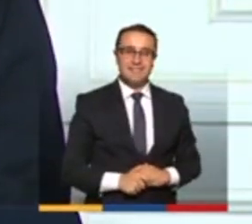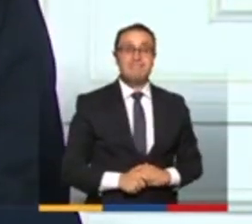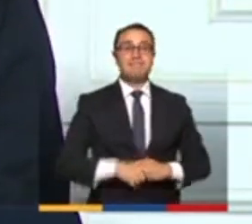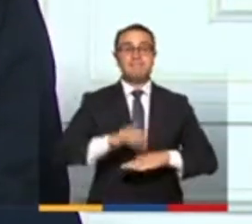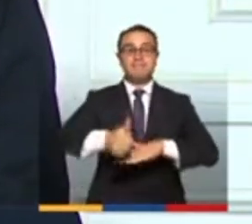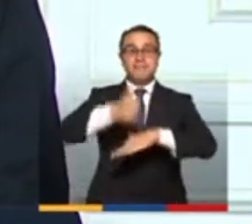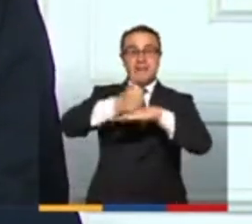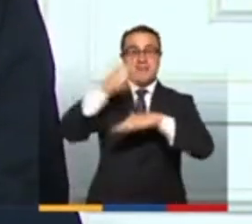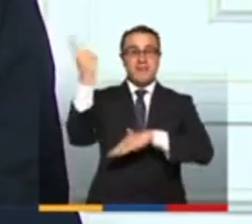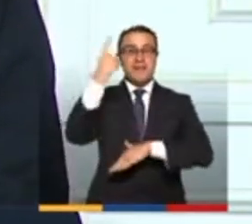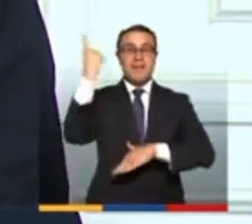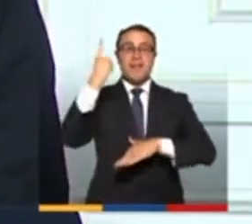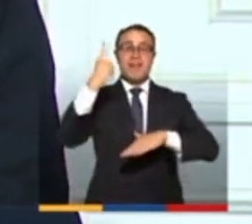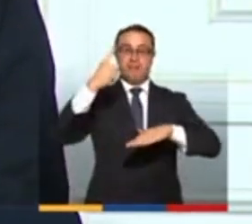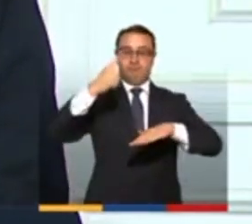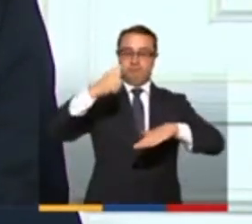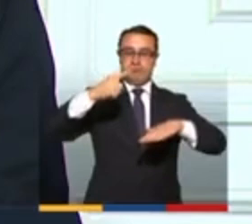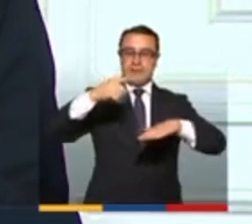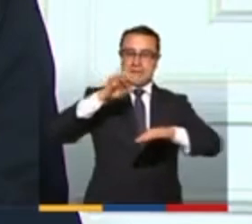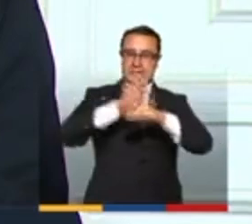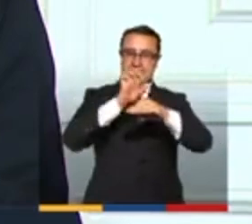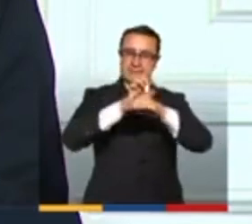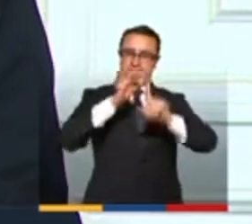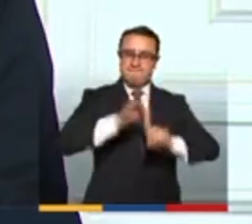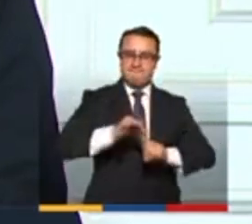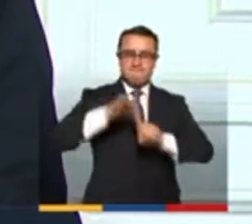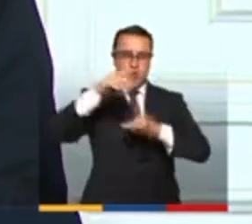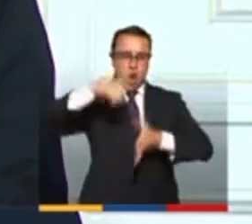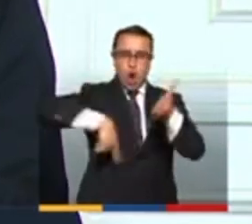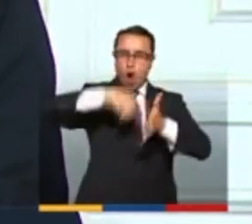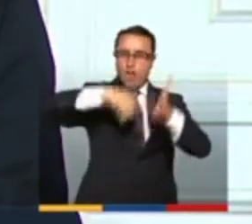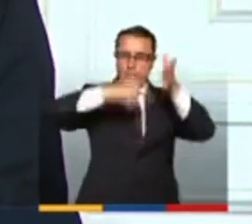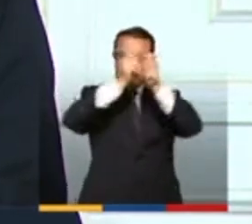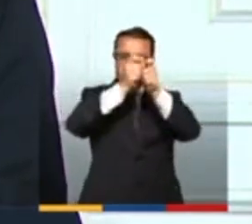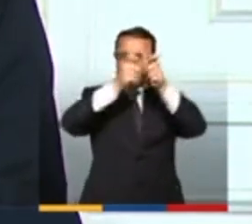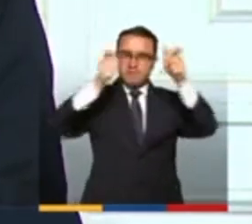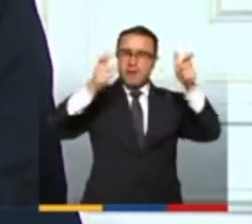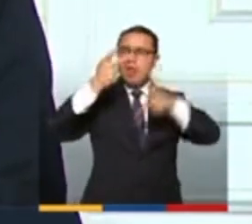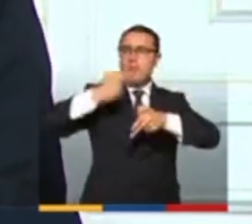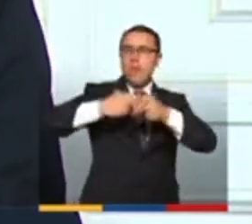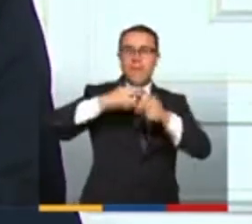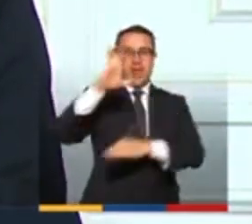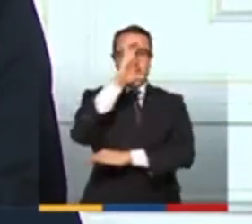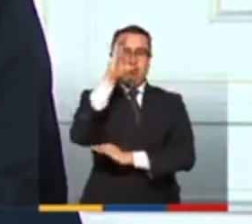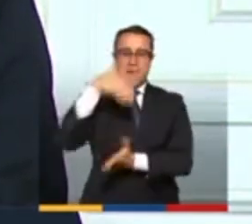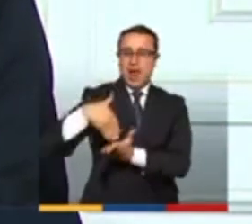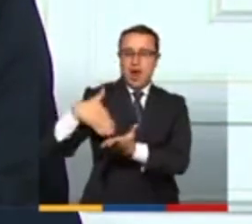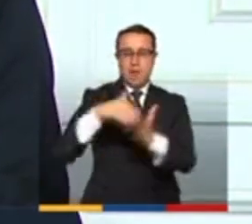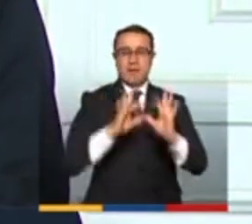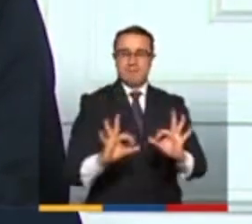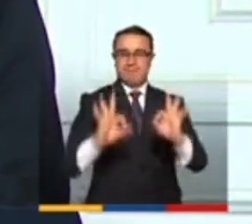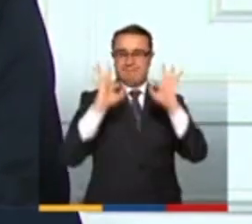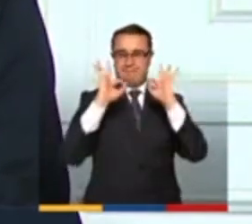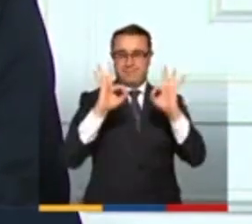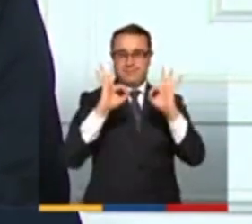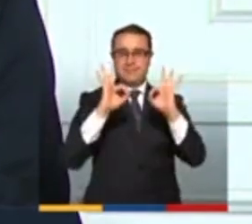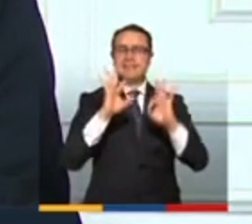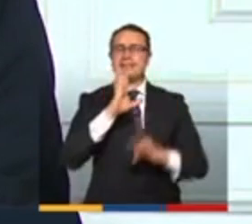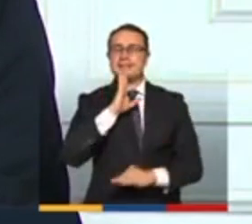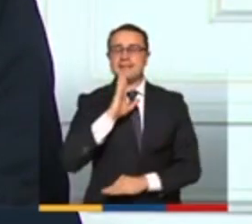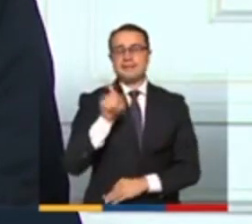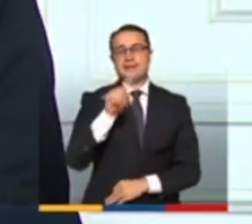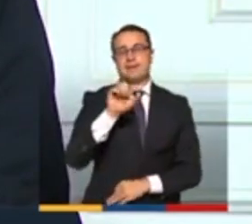Director general de la Agencia Nacional de Contratación Pública, Colombia Compra Eficiente, Stalin